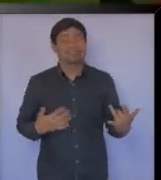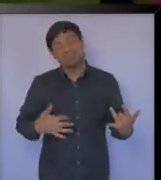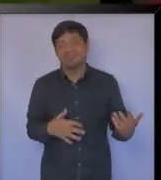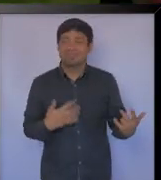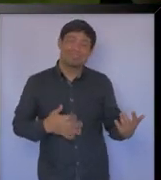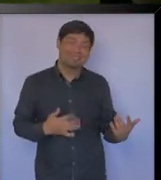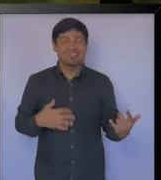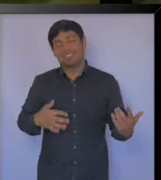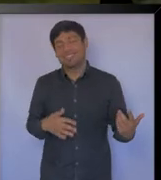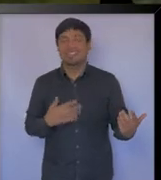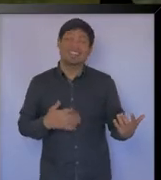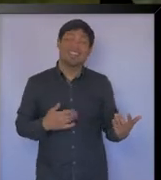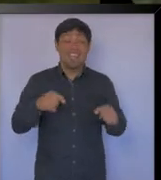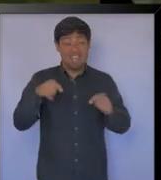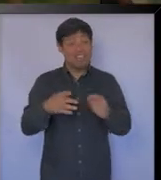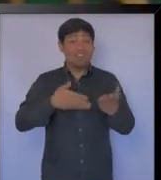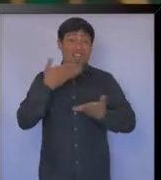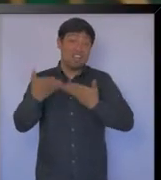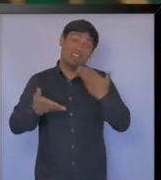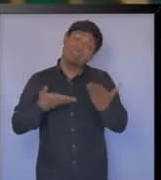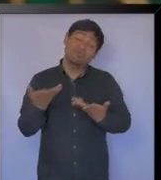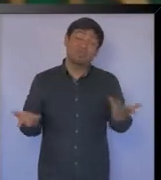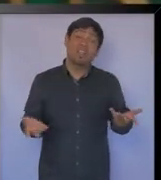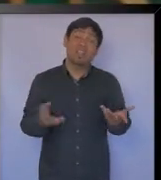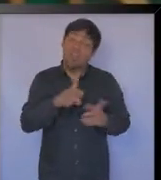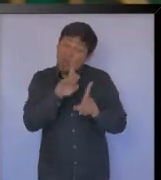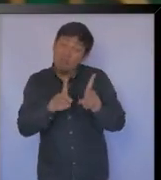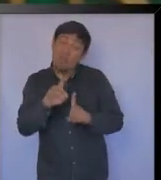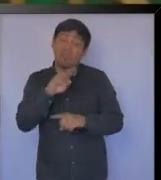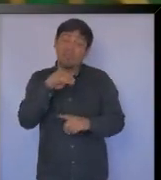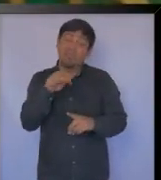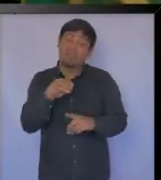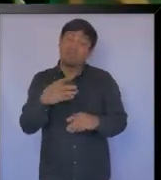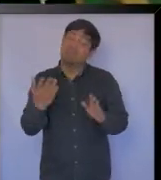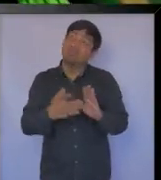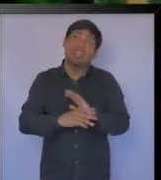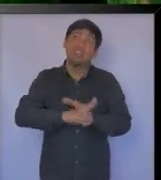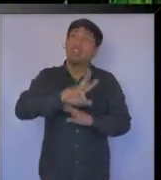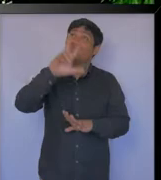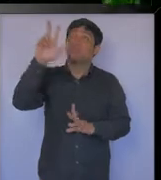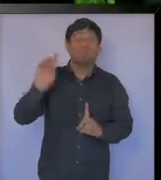Para aquellas madres que se encuentran en el cielo, con mucho cariño esta canción.